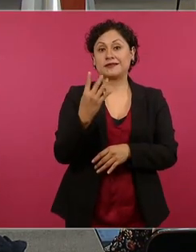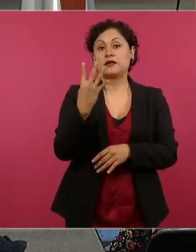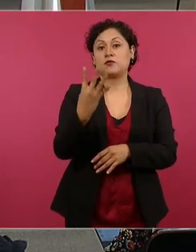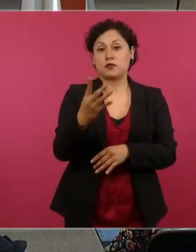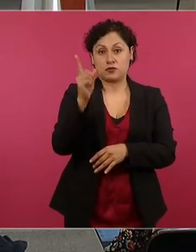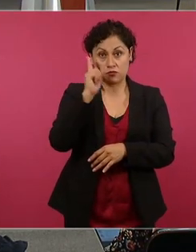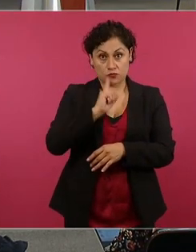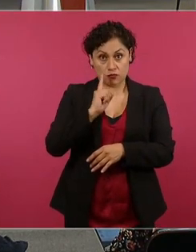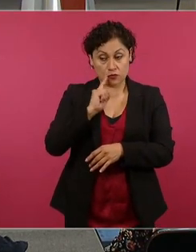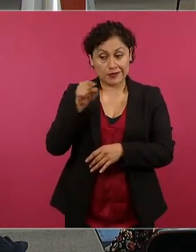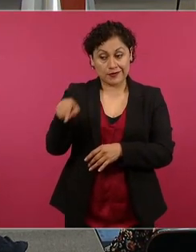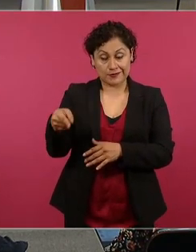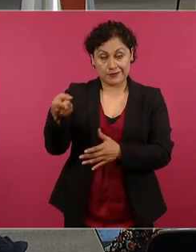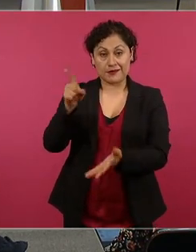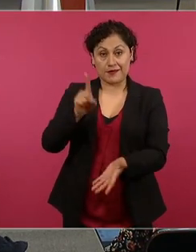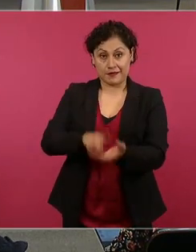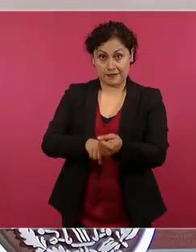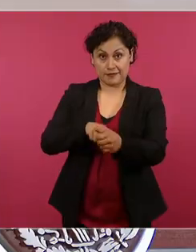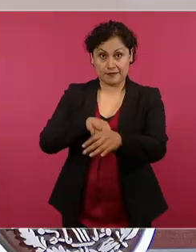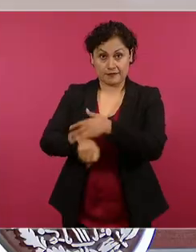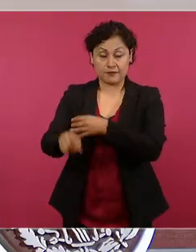actualmente se encuentran recluidas,